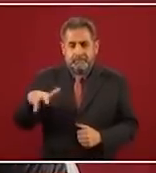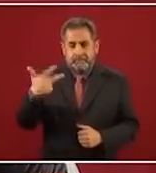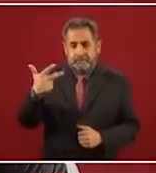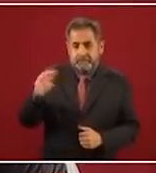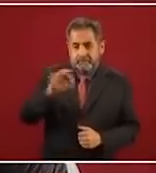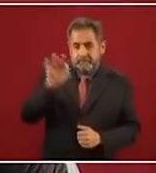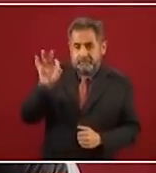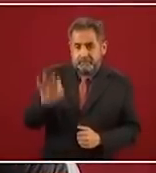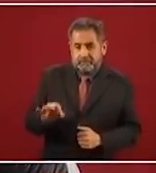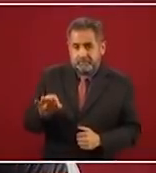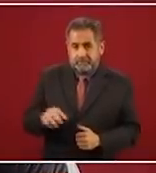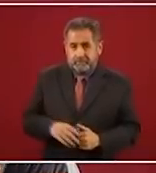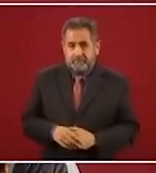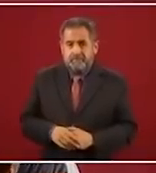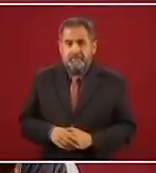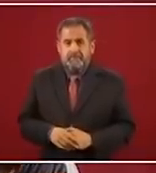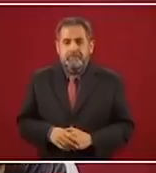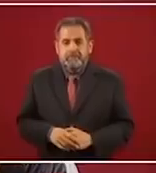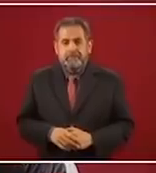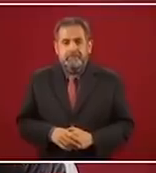13%.